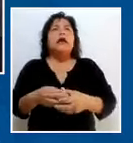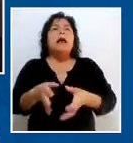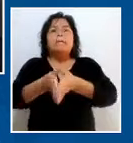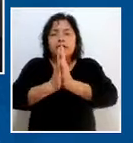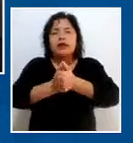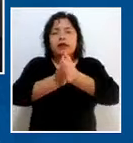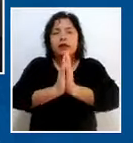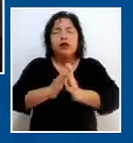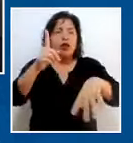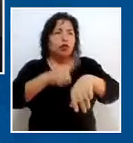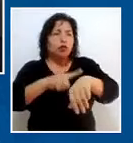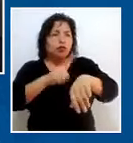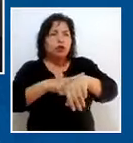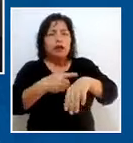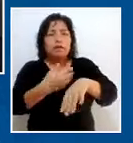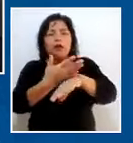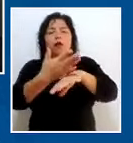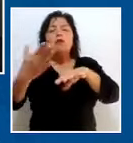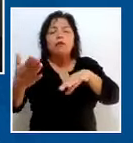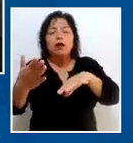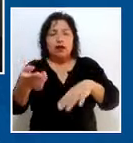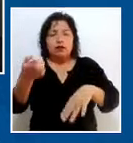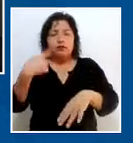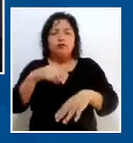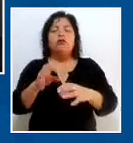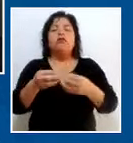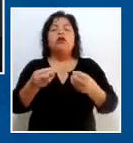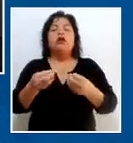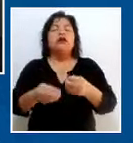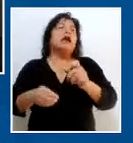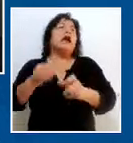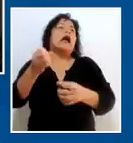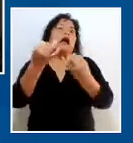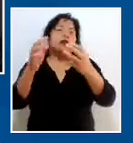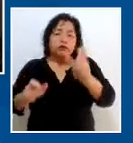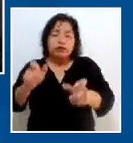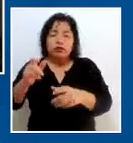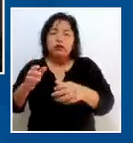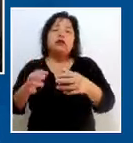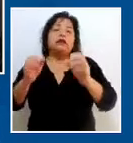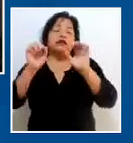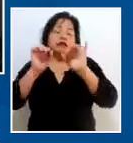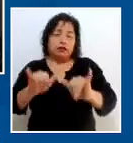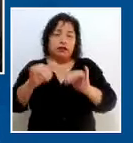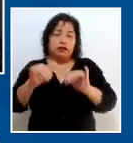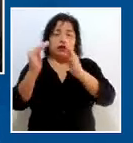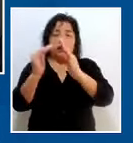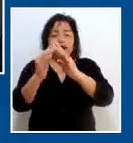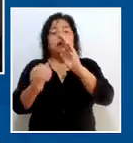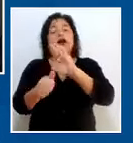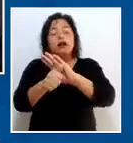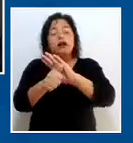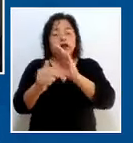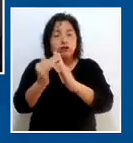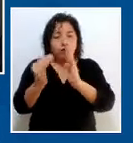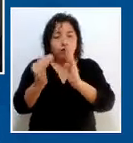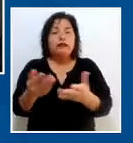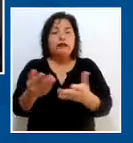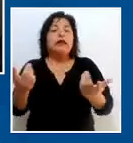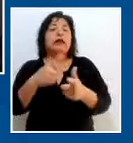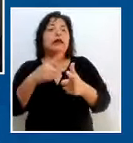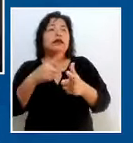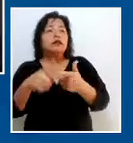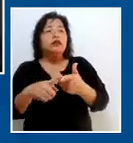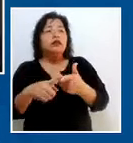también de salud del personal, muchas entidades se acogieron al trabajo remoto. Entonces, la información se encontraba en las